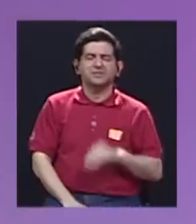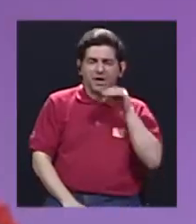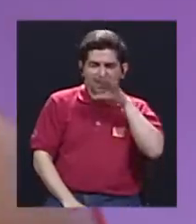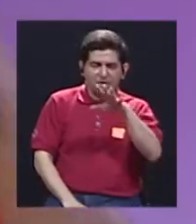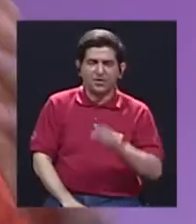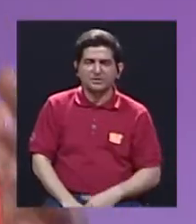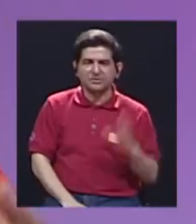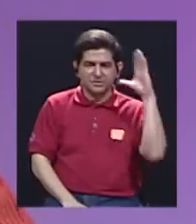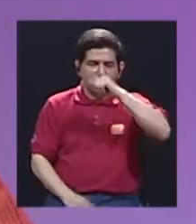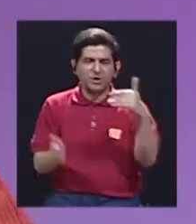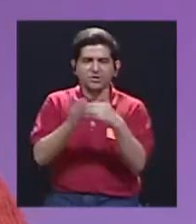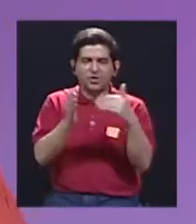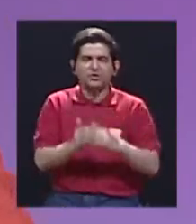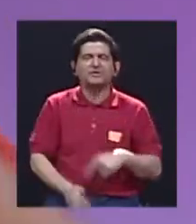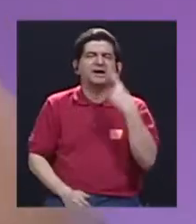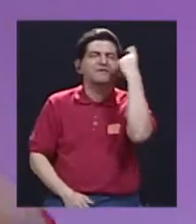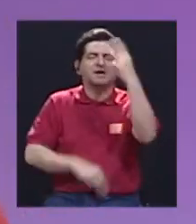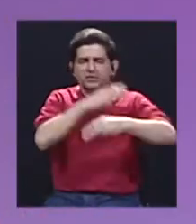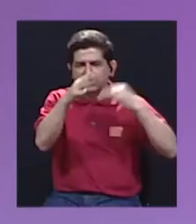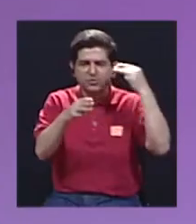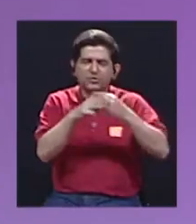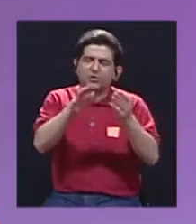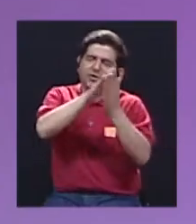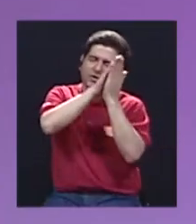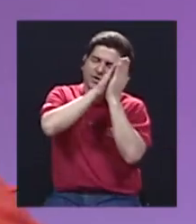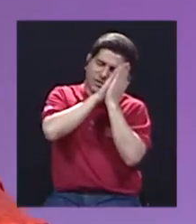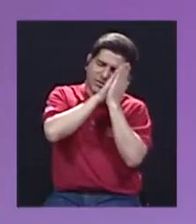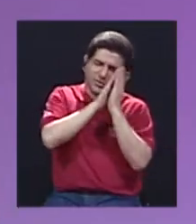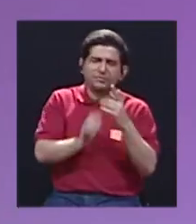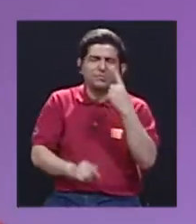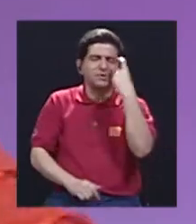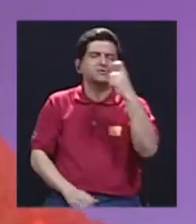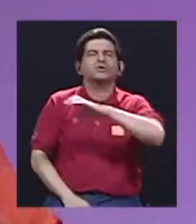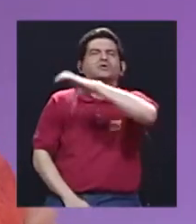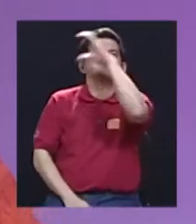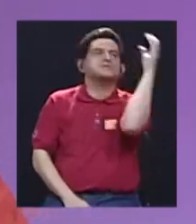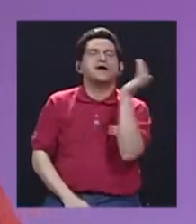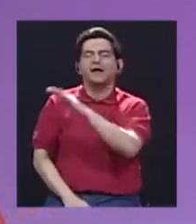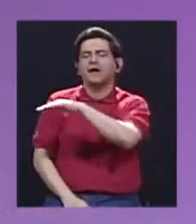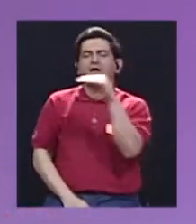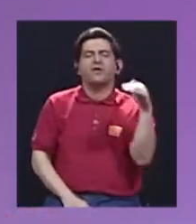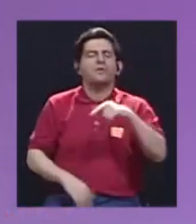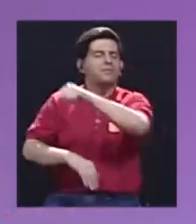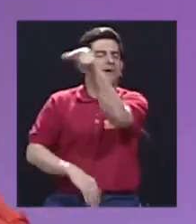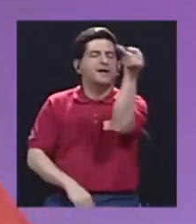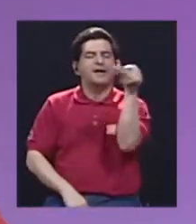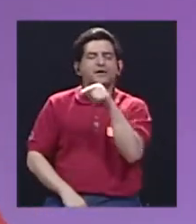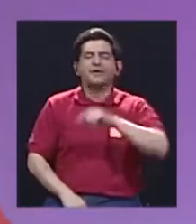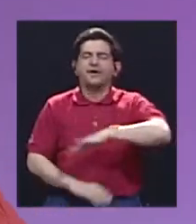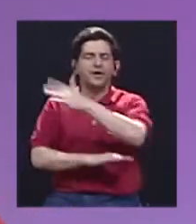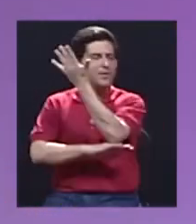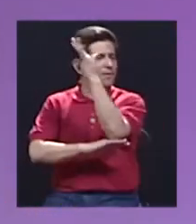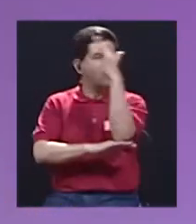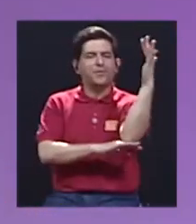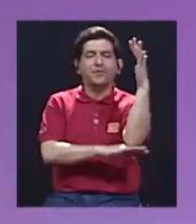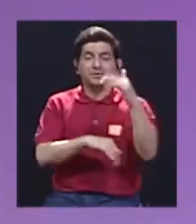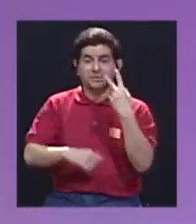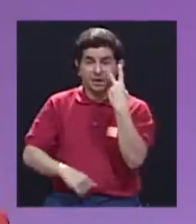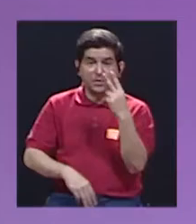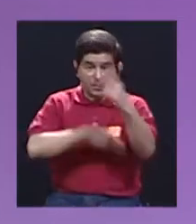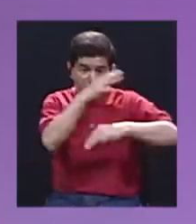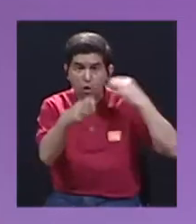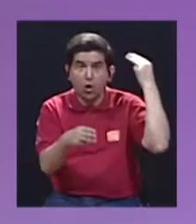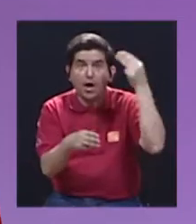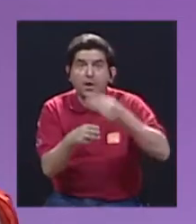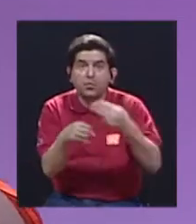dio cuenta que había que volver a soñar el mundo y se quedó dormido y sueños cielos y mares y ríos y bosques y cuando vio el